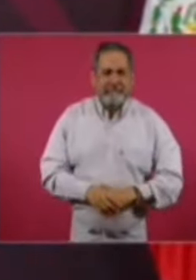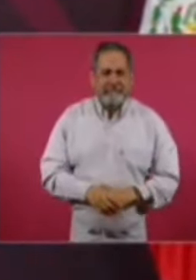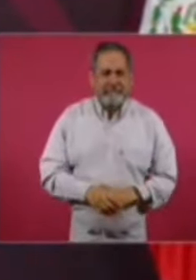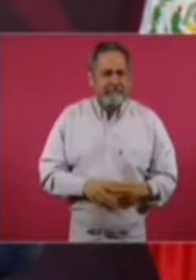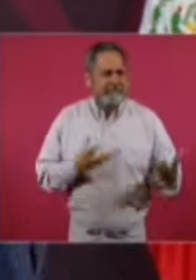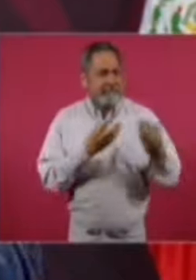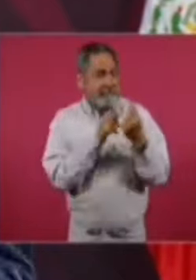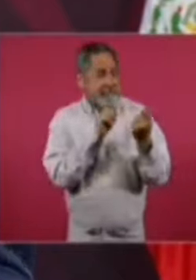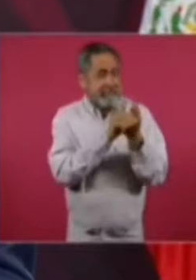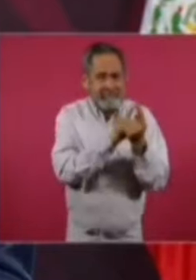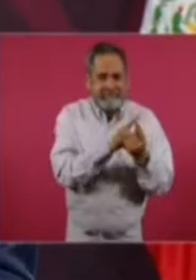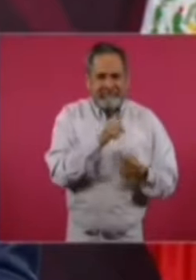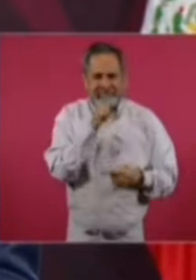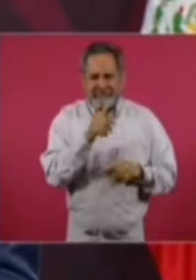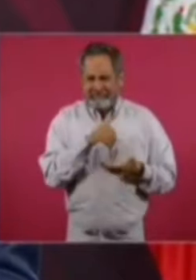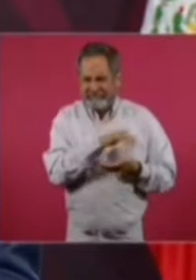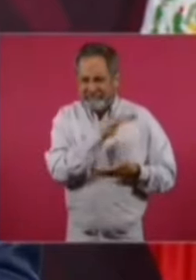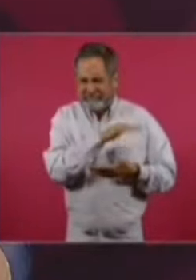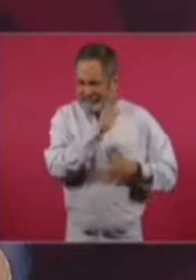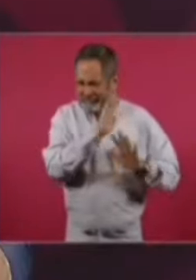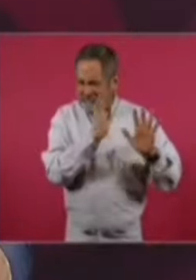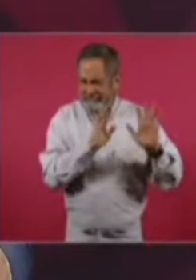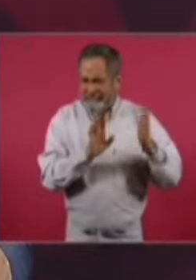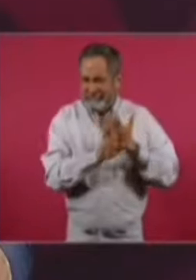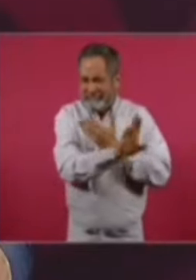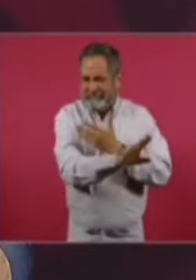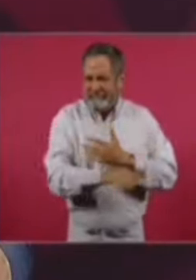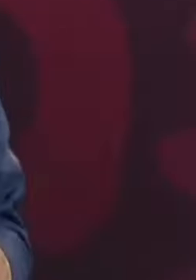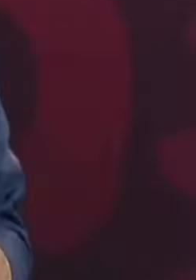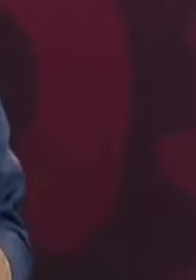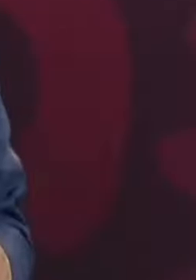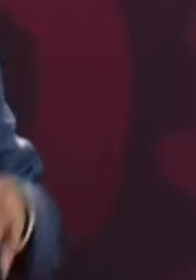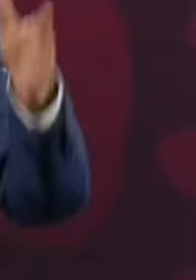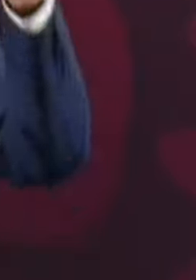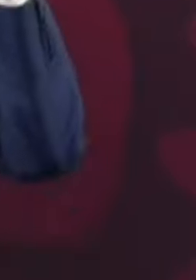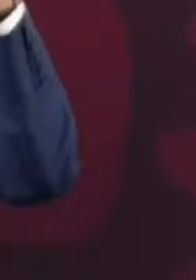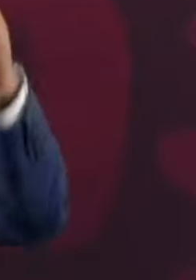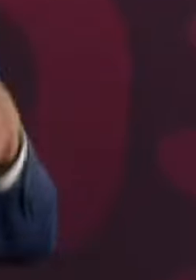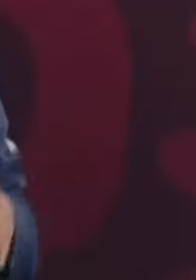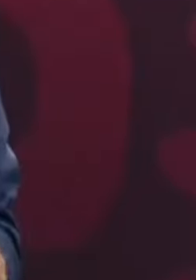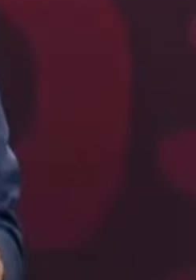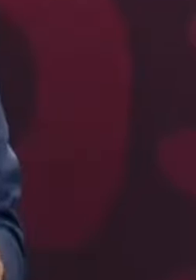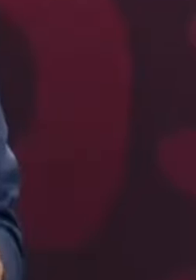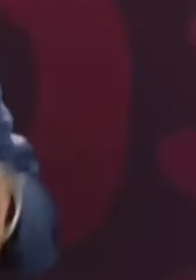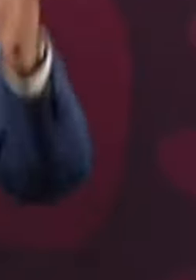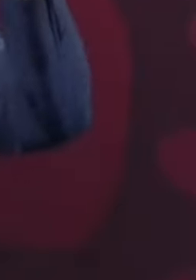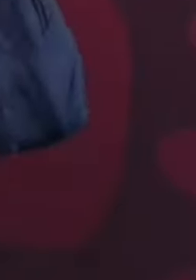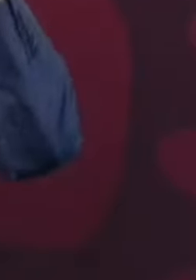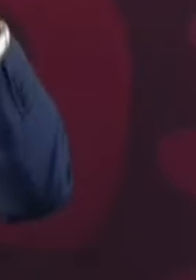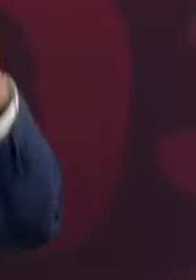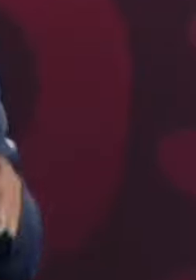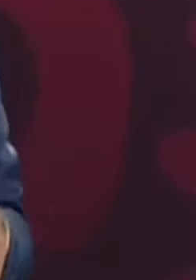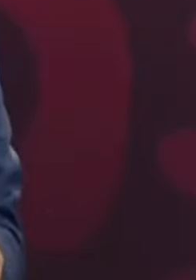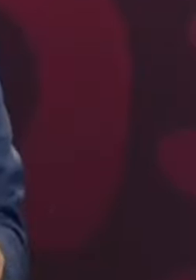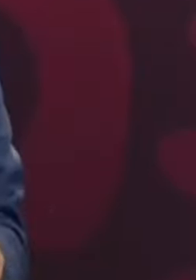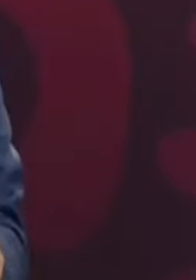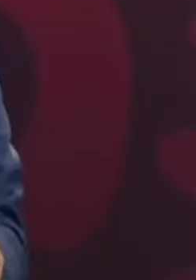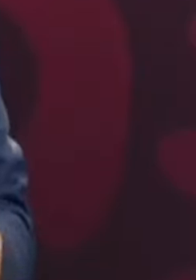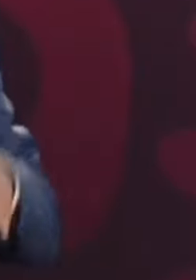No se topen con él. O sea, la verdad, es una vergüenza